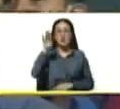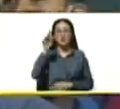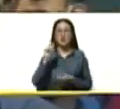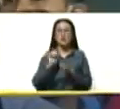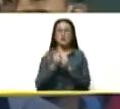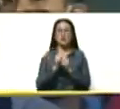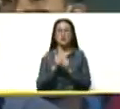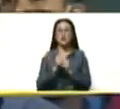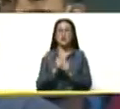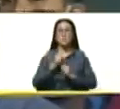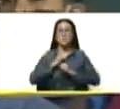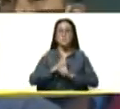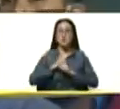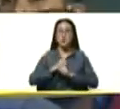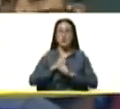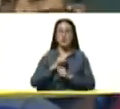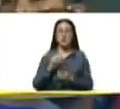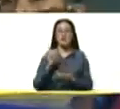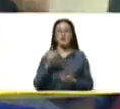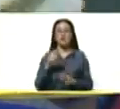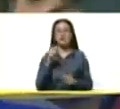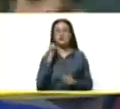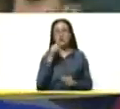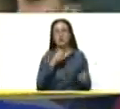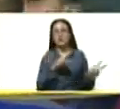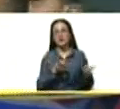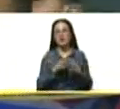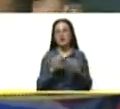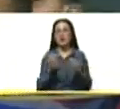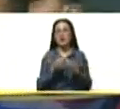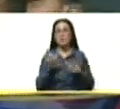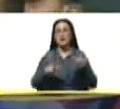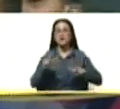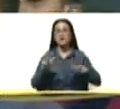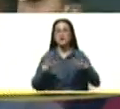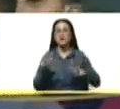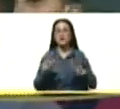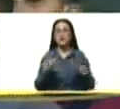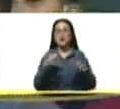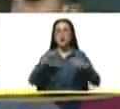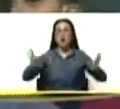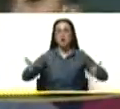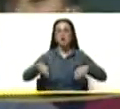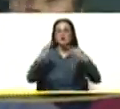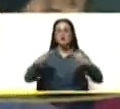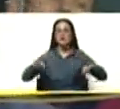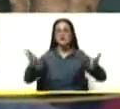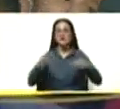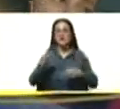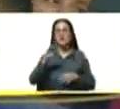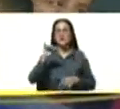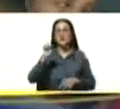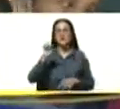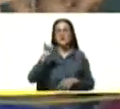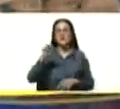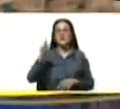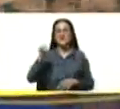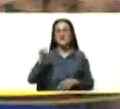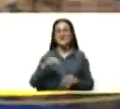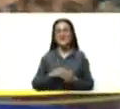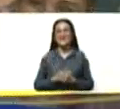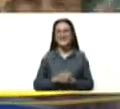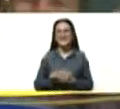Está el Poliedro de Caracas. El sábado voy a invitar a todos los compañeros que están aquí al concierto de Wisin y Yandel en el Poliedro